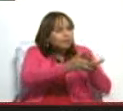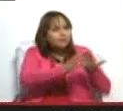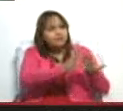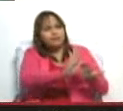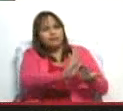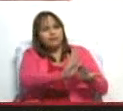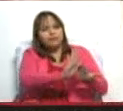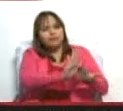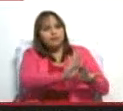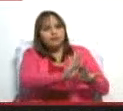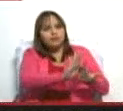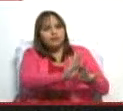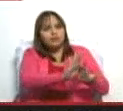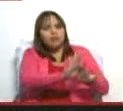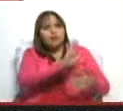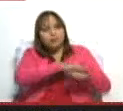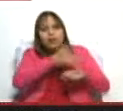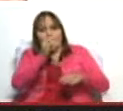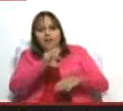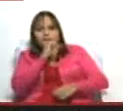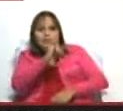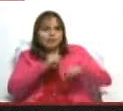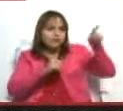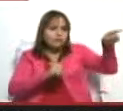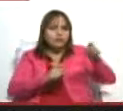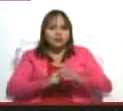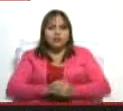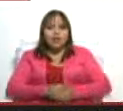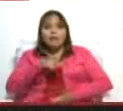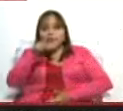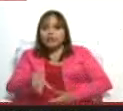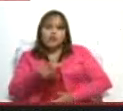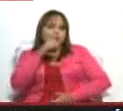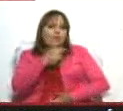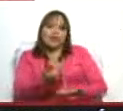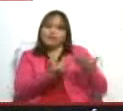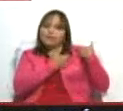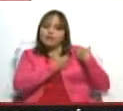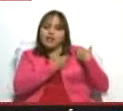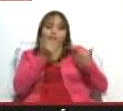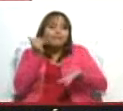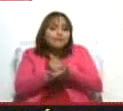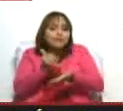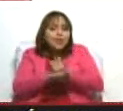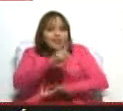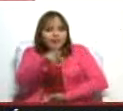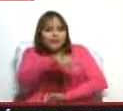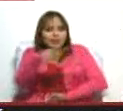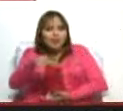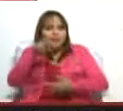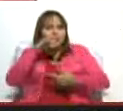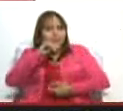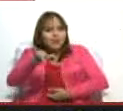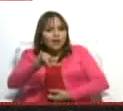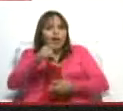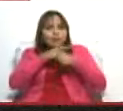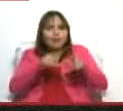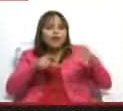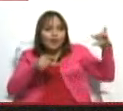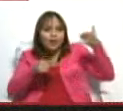es porque es lo que le ha llegado allá. Claro, esa persona es un irresponsable que no se atreve a verificar eso, ¿no? Pero es lo que le ha llegado